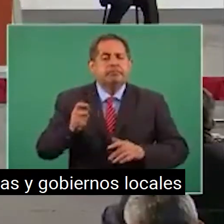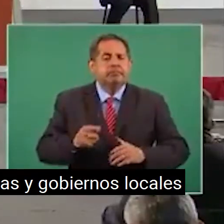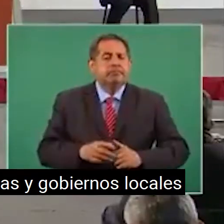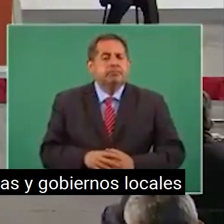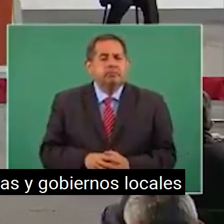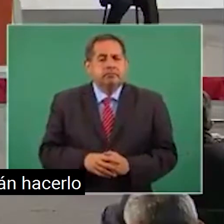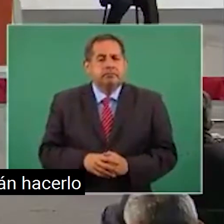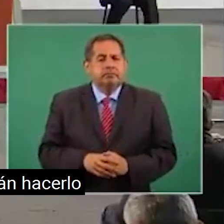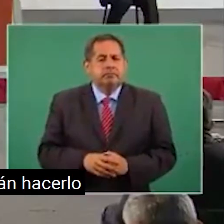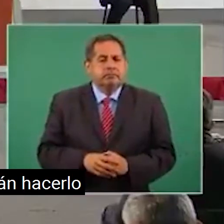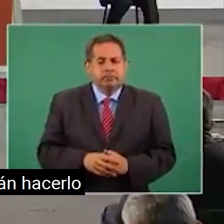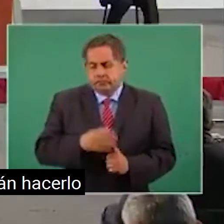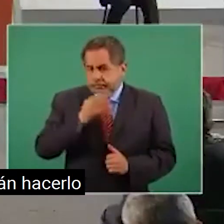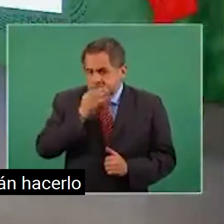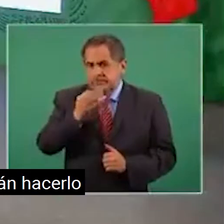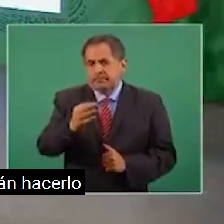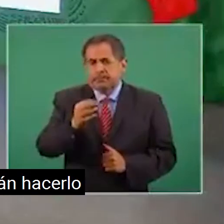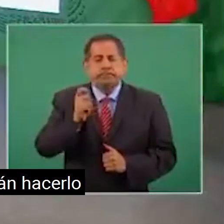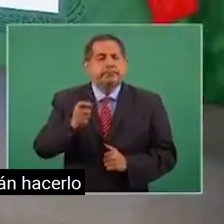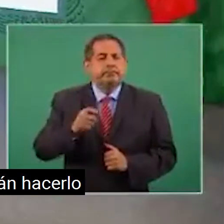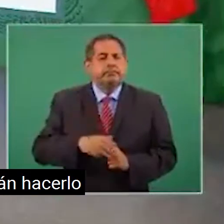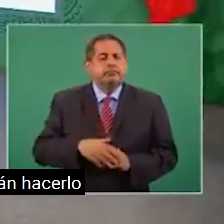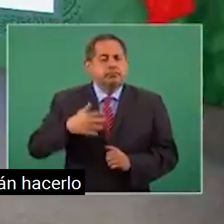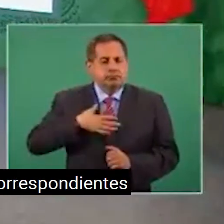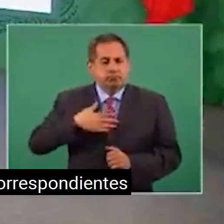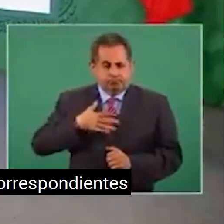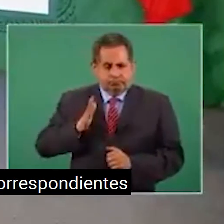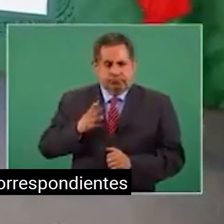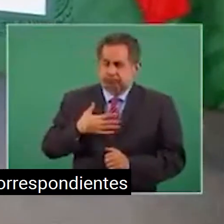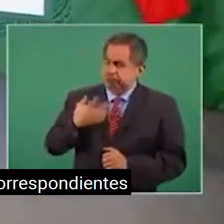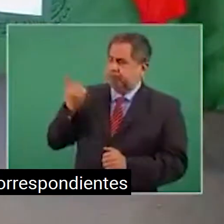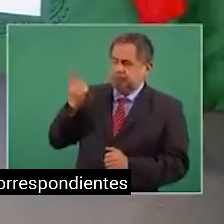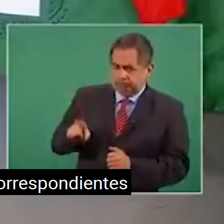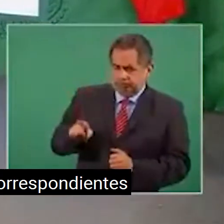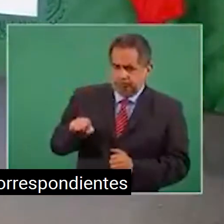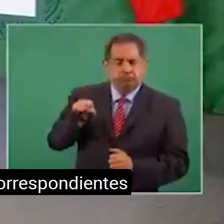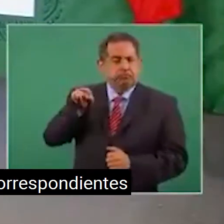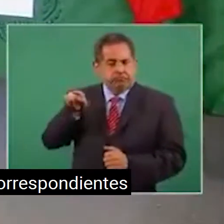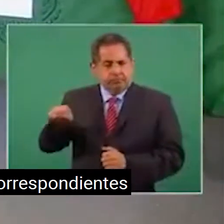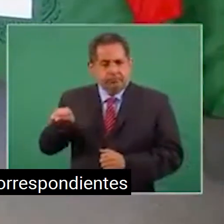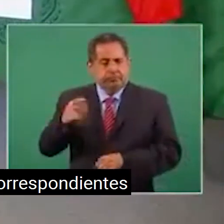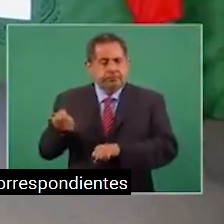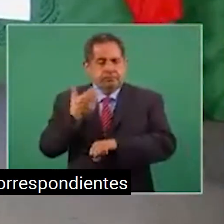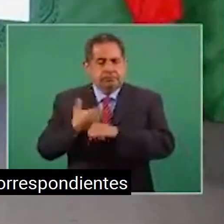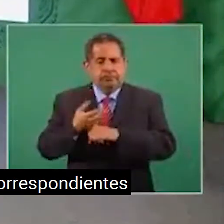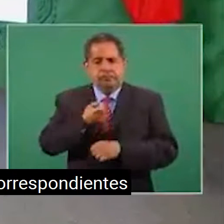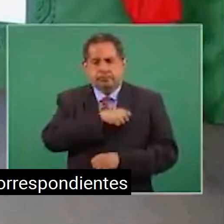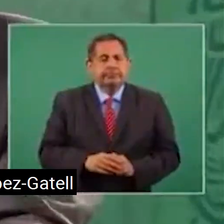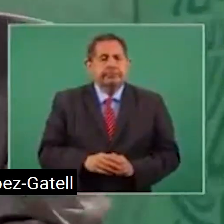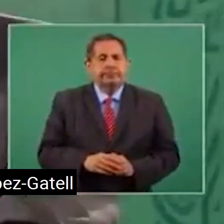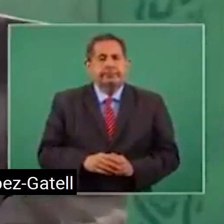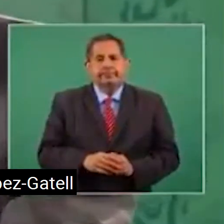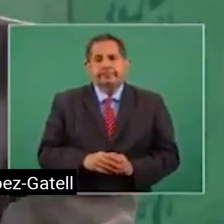y gobiernos locales que deseen comprar vacunas contra el coronavirus podrán hacerlo siempre y cuando presenten las solicitudes de los contratos